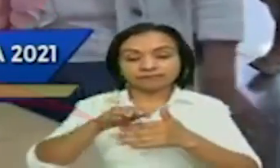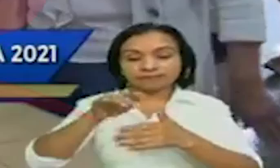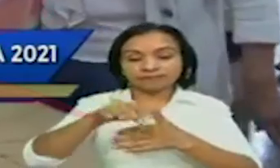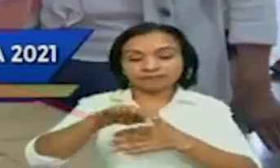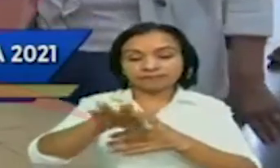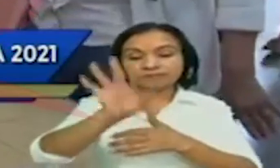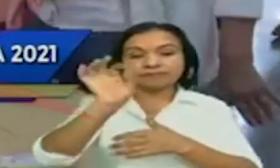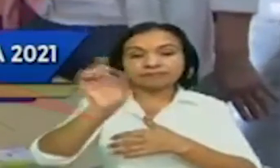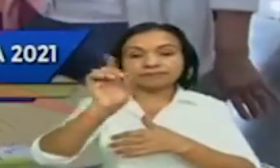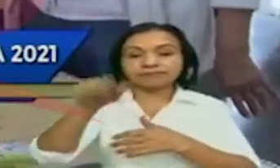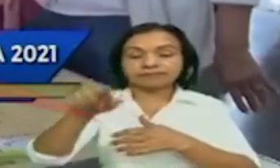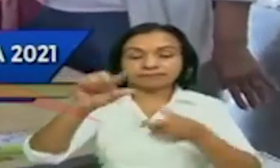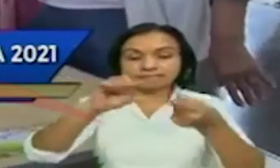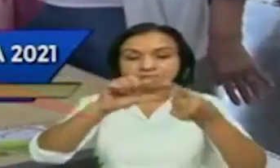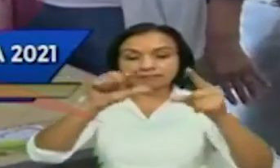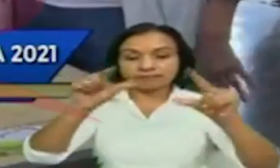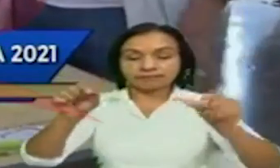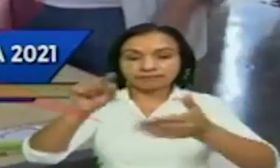a